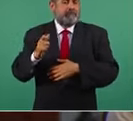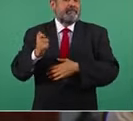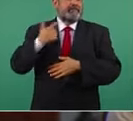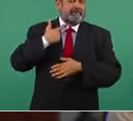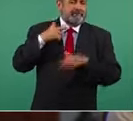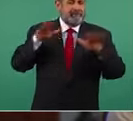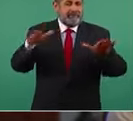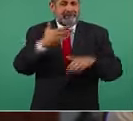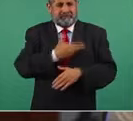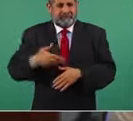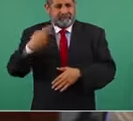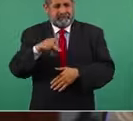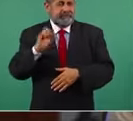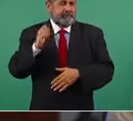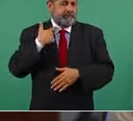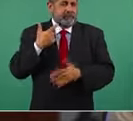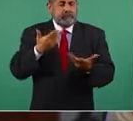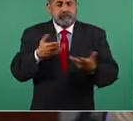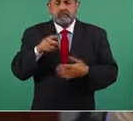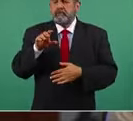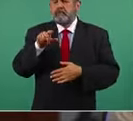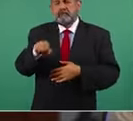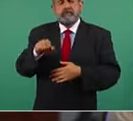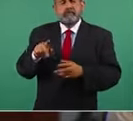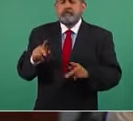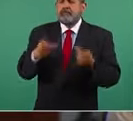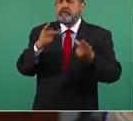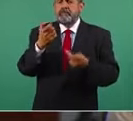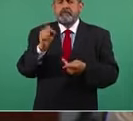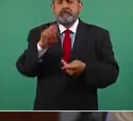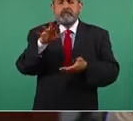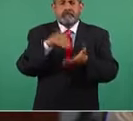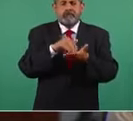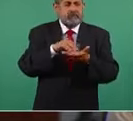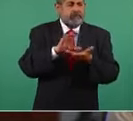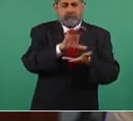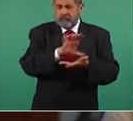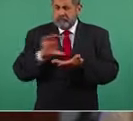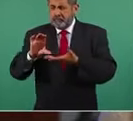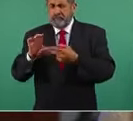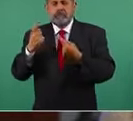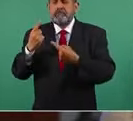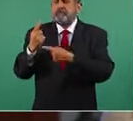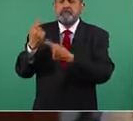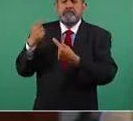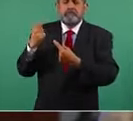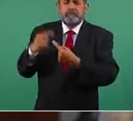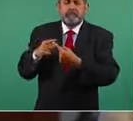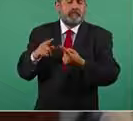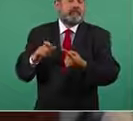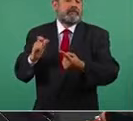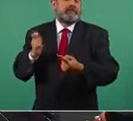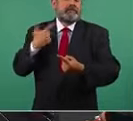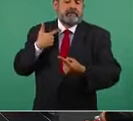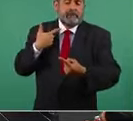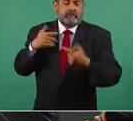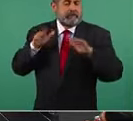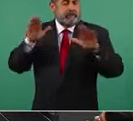¿nos puede usted informar para qué serán destinados esos recursos que se obtuvieron por la venta del avión, del antiguo avión presidencial, por